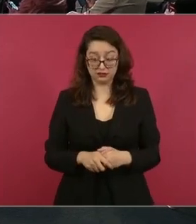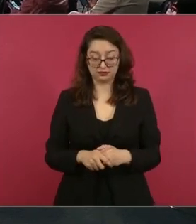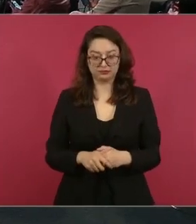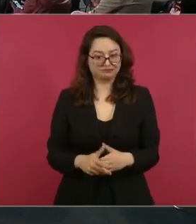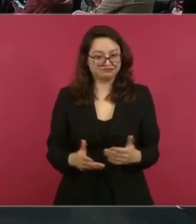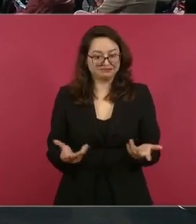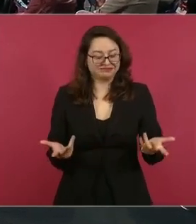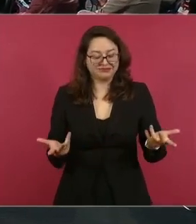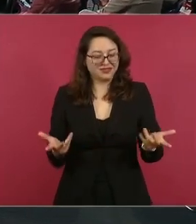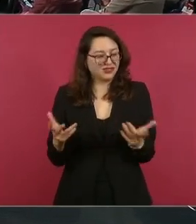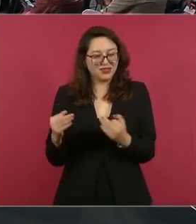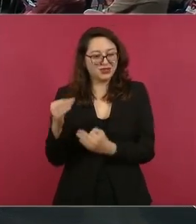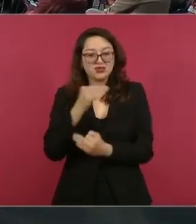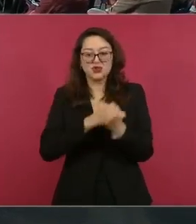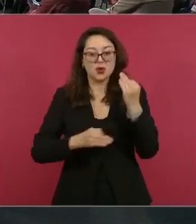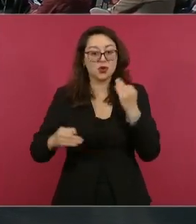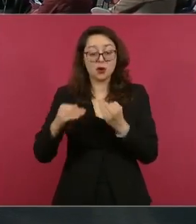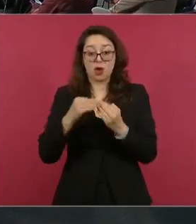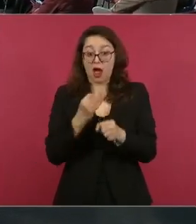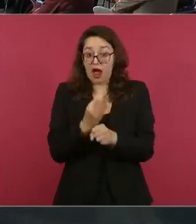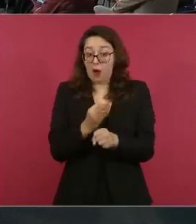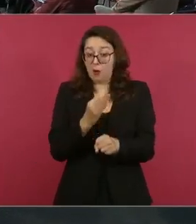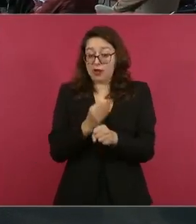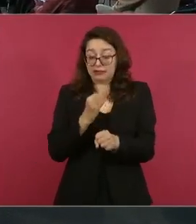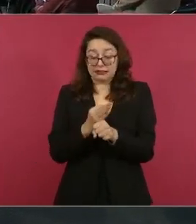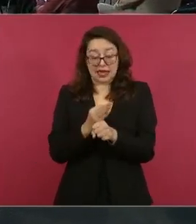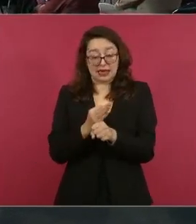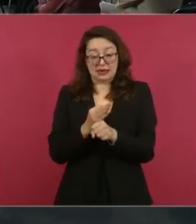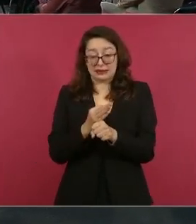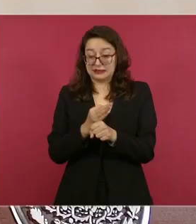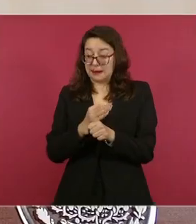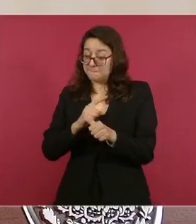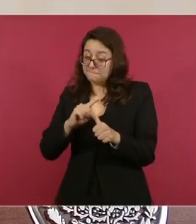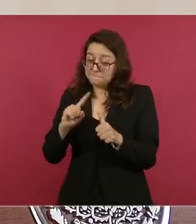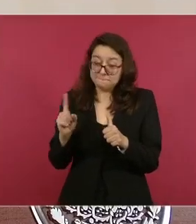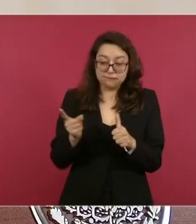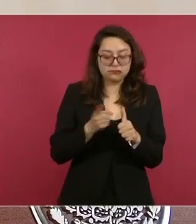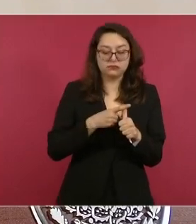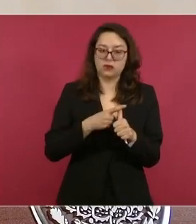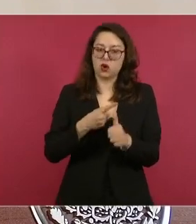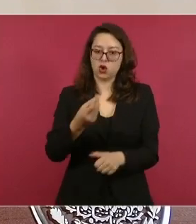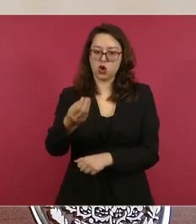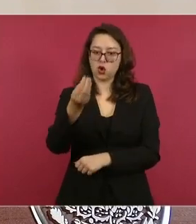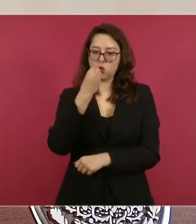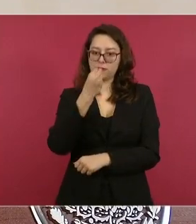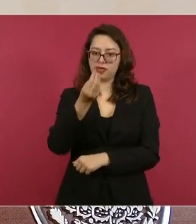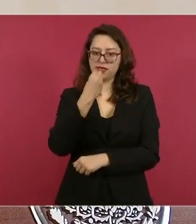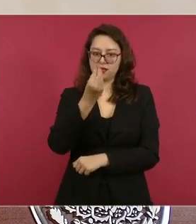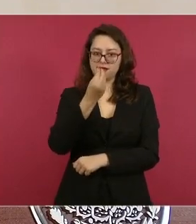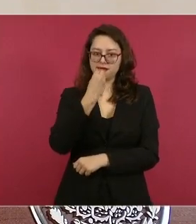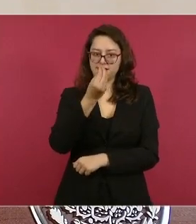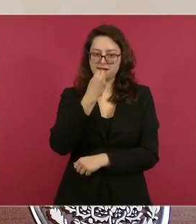que no falten los alimentos, o sea, lo básico,